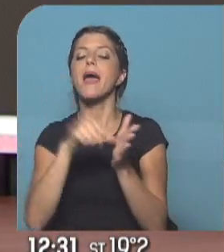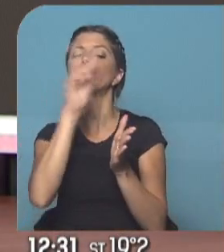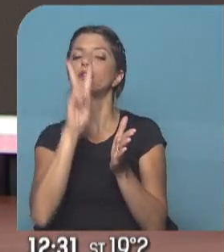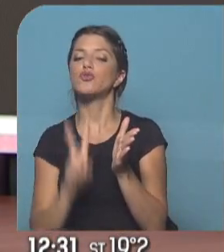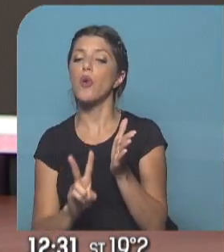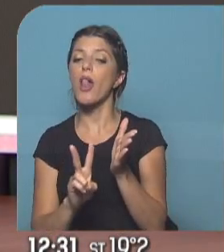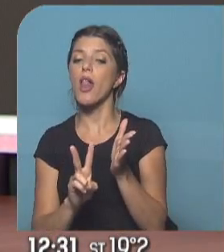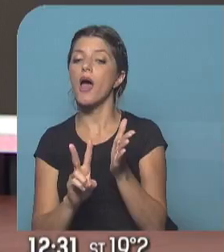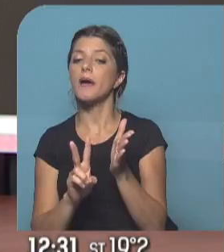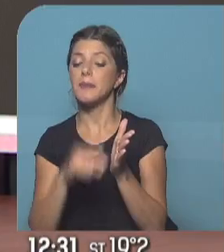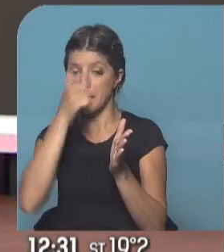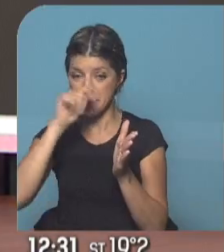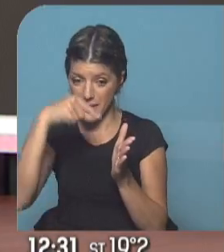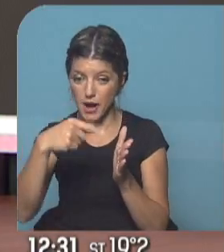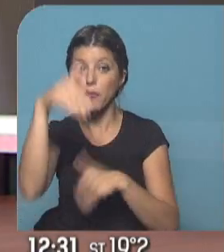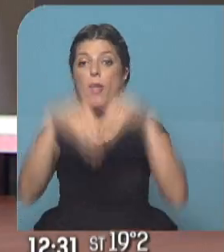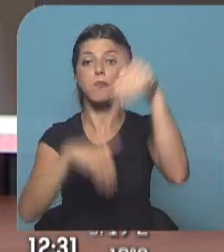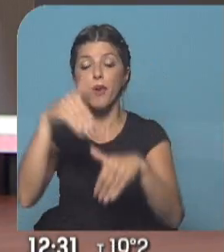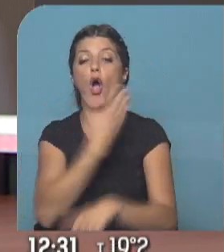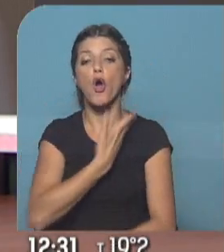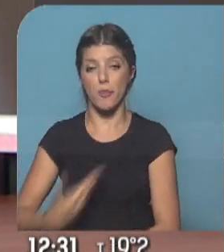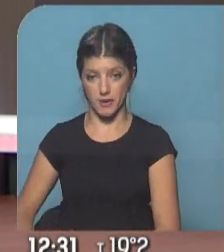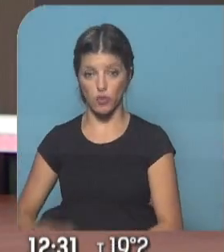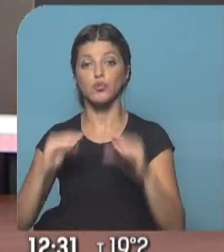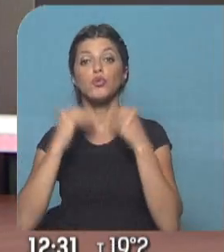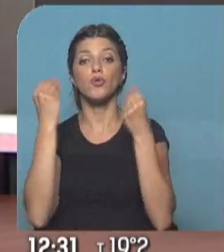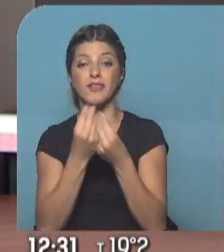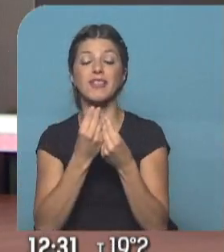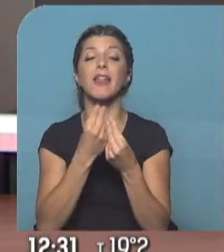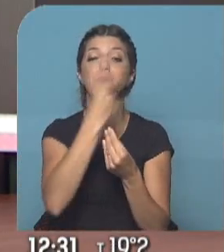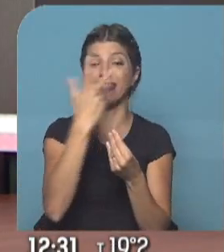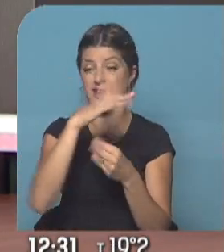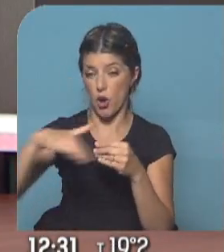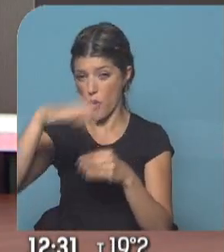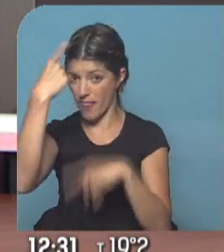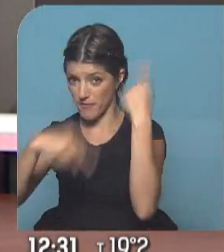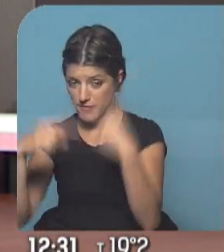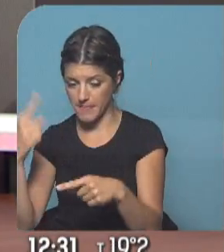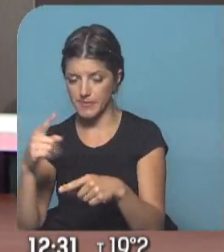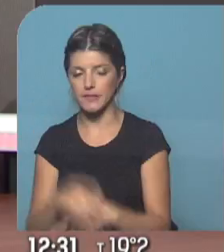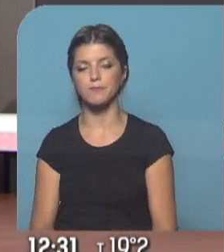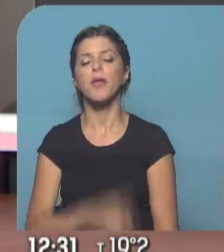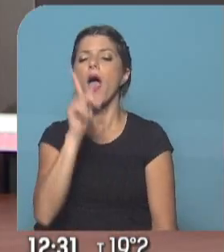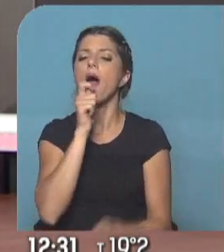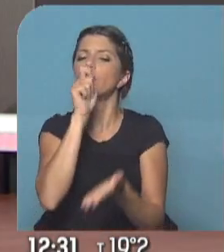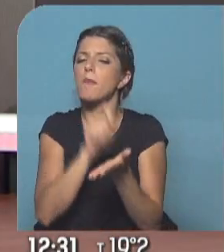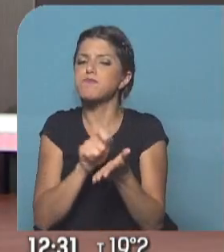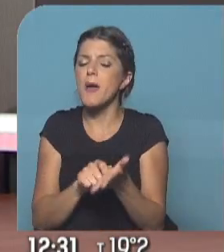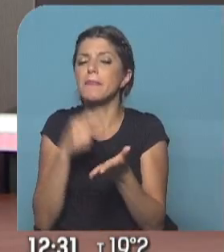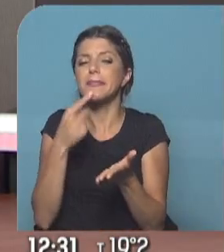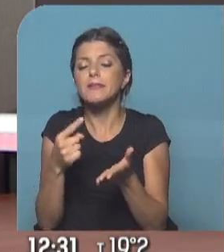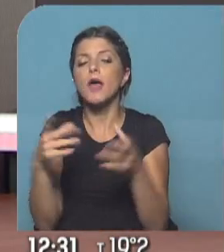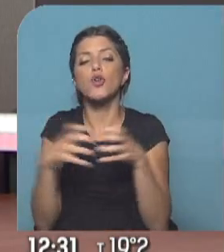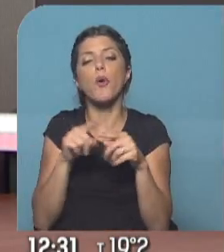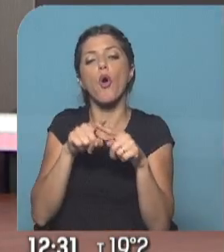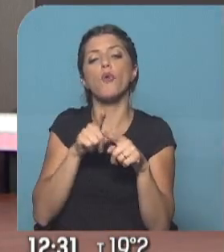mañana gobernadores de los 23 estados que integran la República Bolivariana. Las encuestas sugieren un ascenso de la